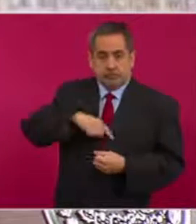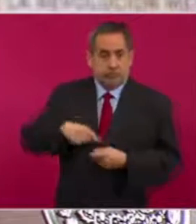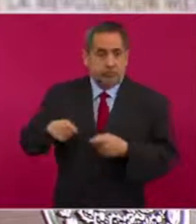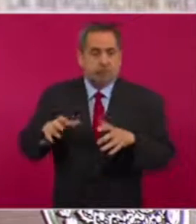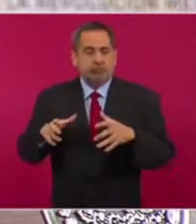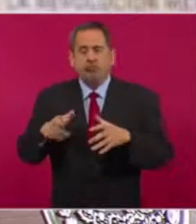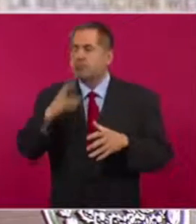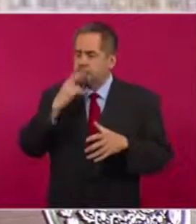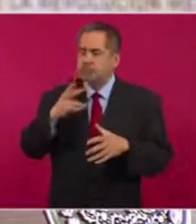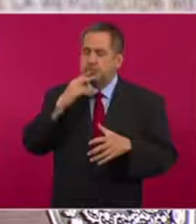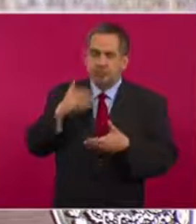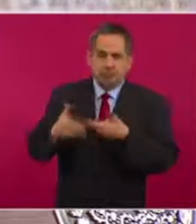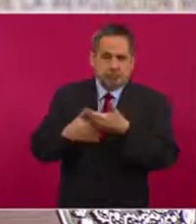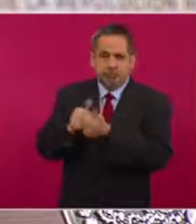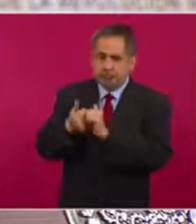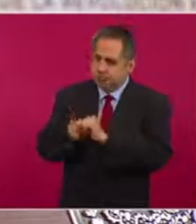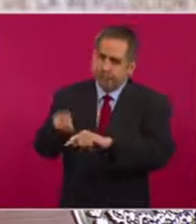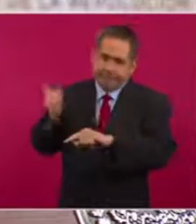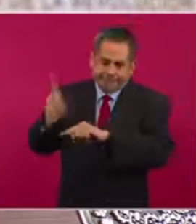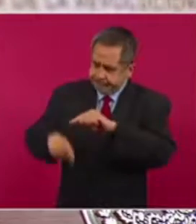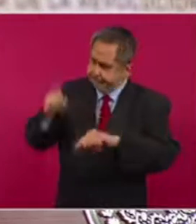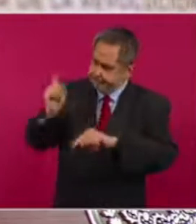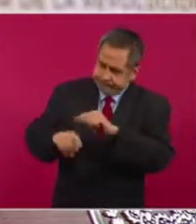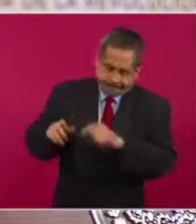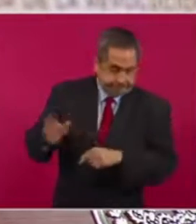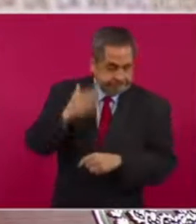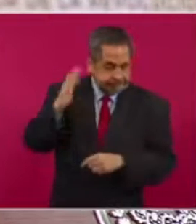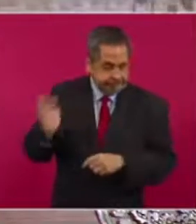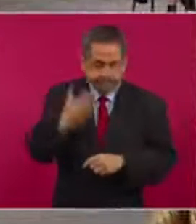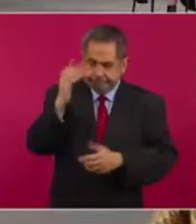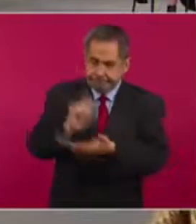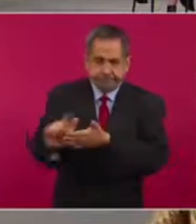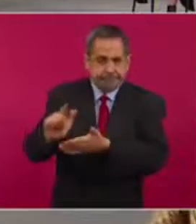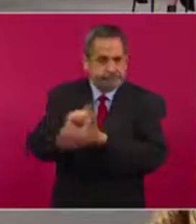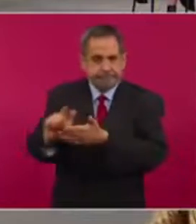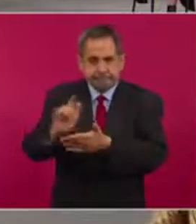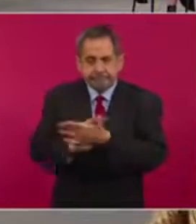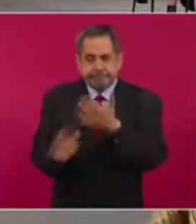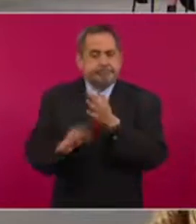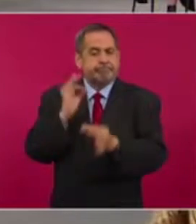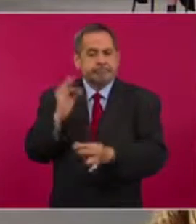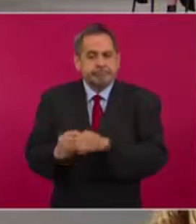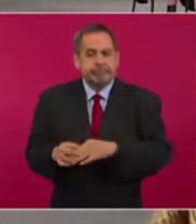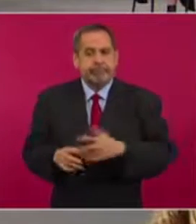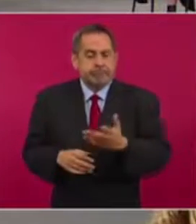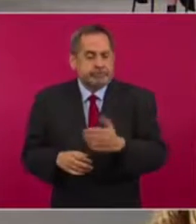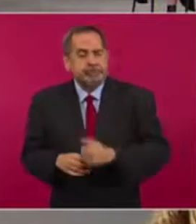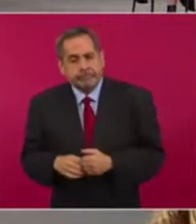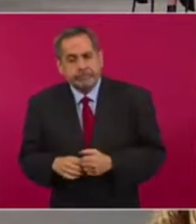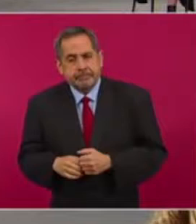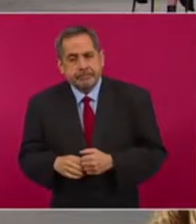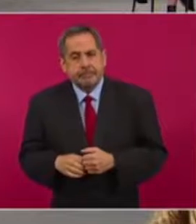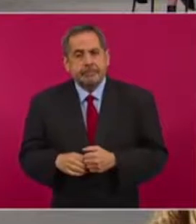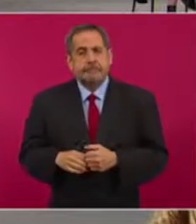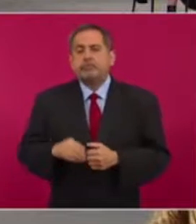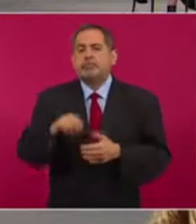se ha avanzado bastante, hablando, por ejemplo, de estas concesiones,